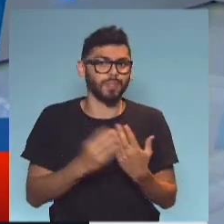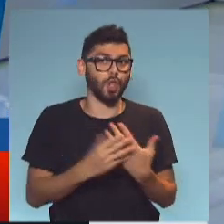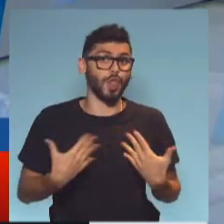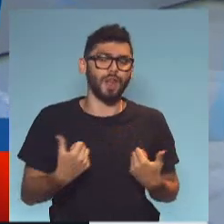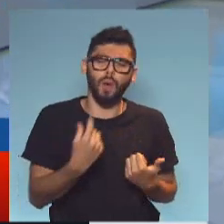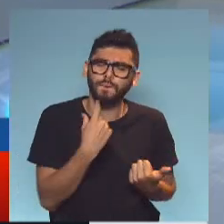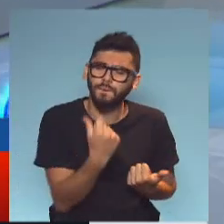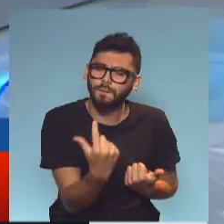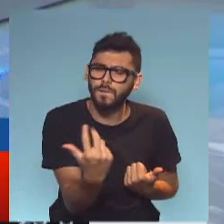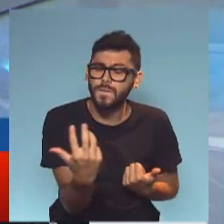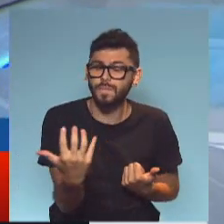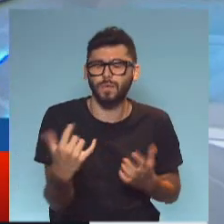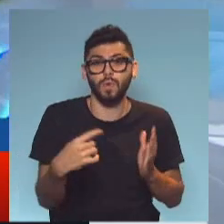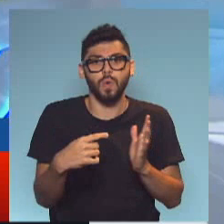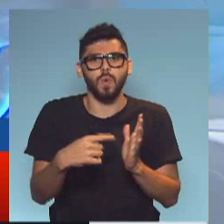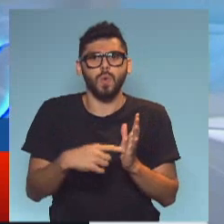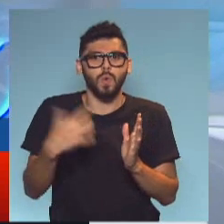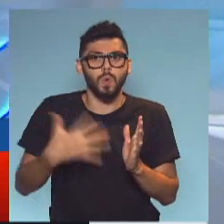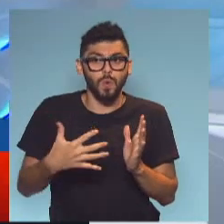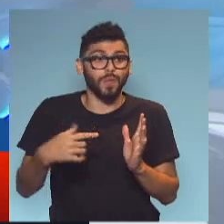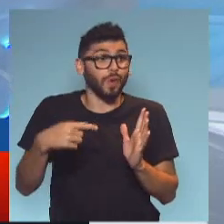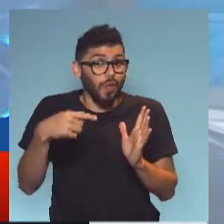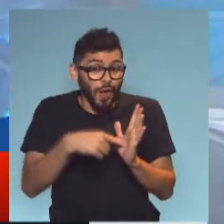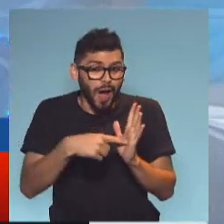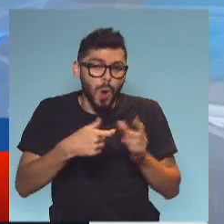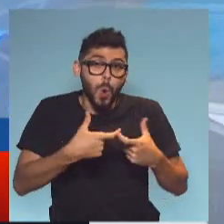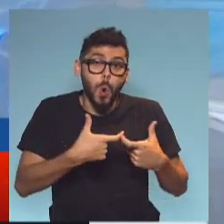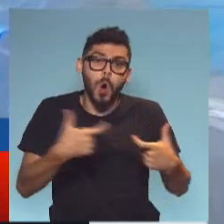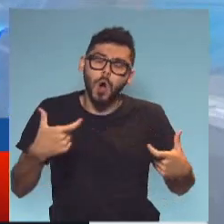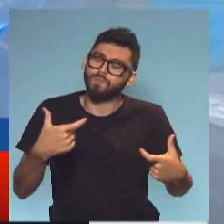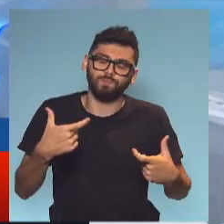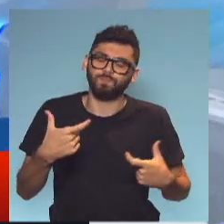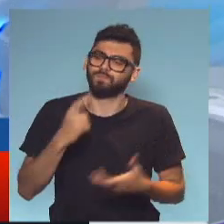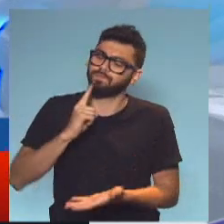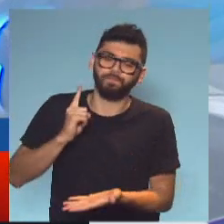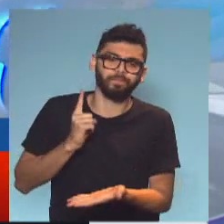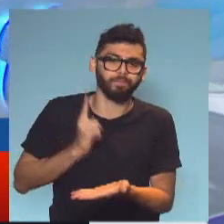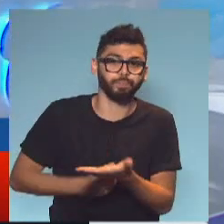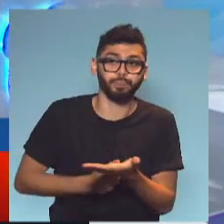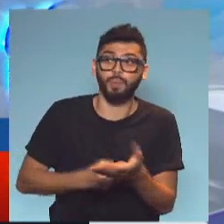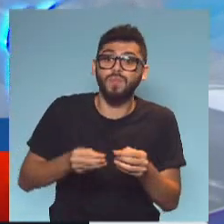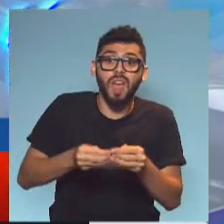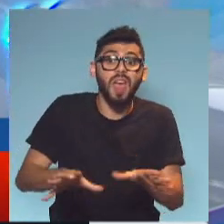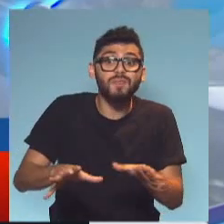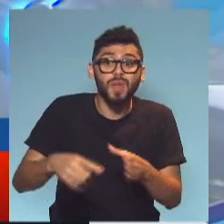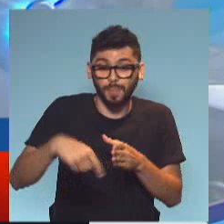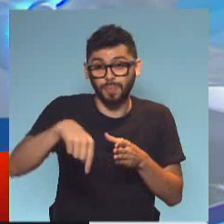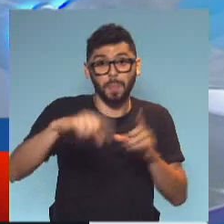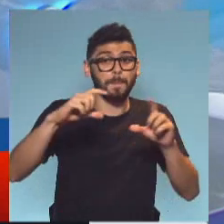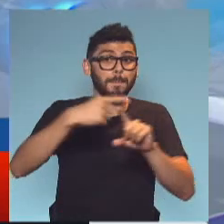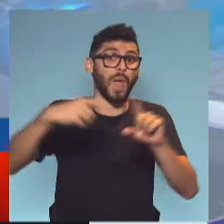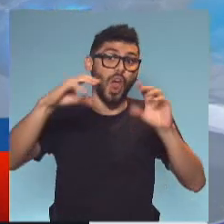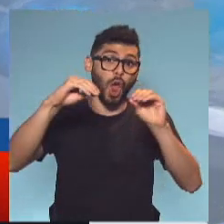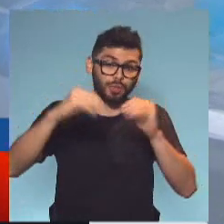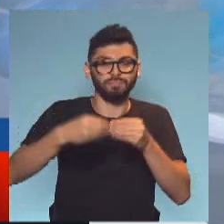Nación, y es el puntapié, es el punto de partida, por lo que se han generado nuevas medidas que comienzan a regir, como decís Ariel, a partir de la medianoche. Preocupante